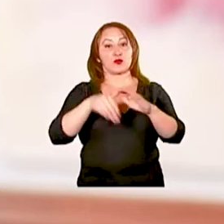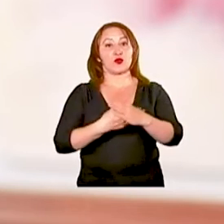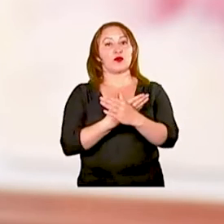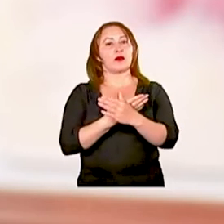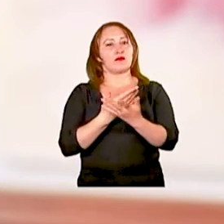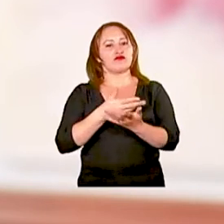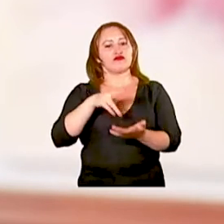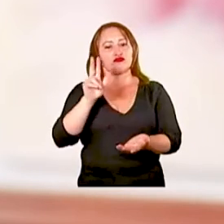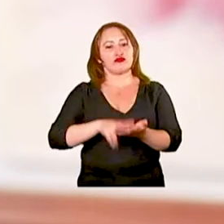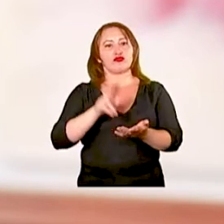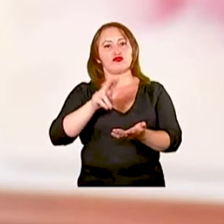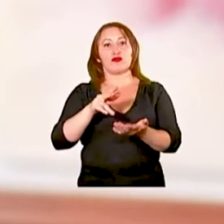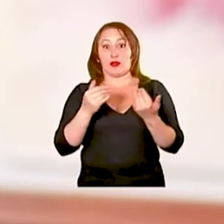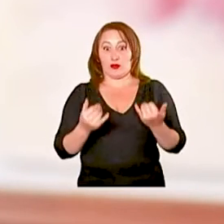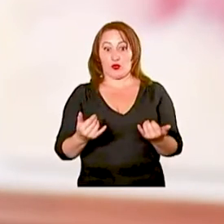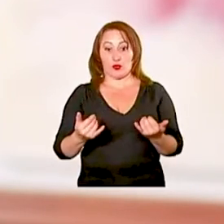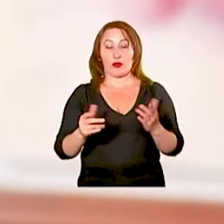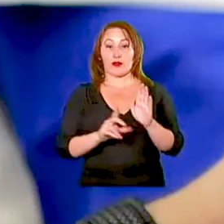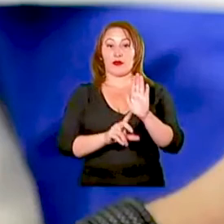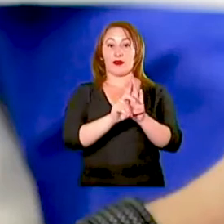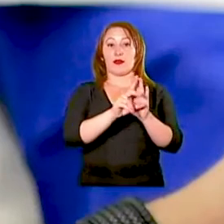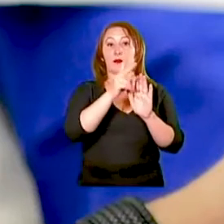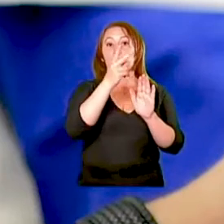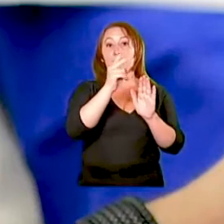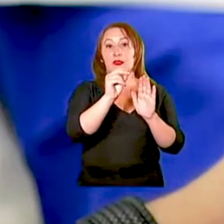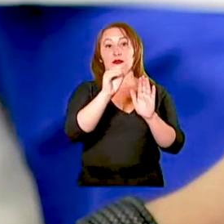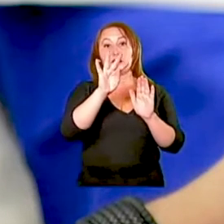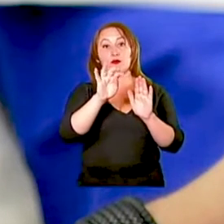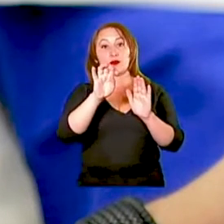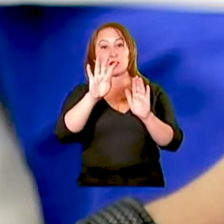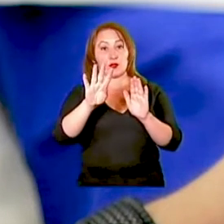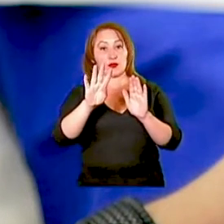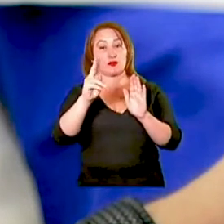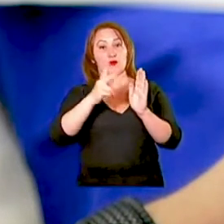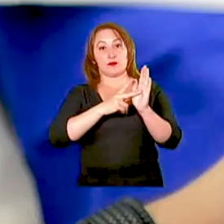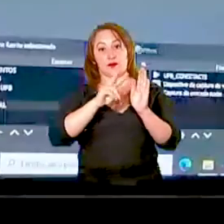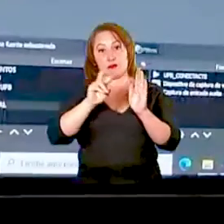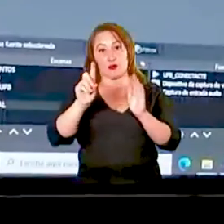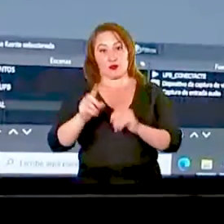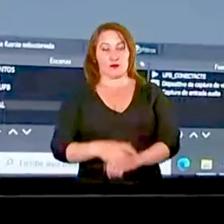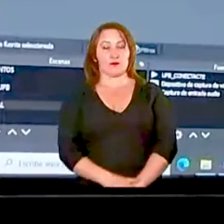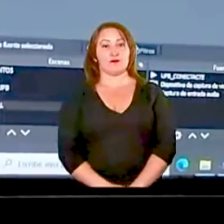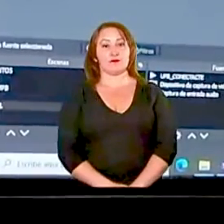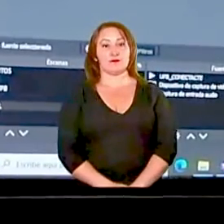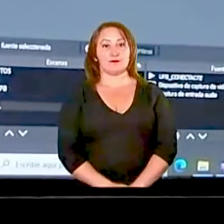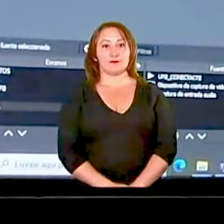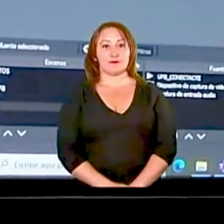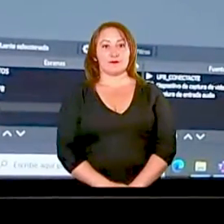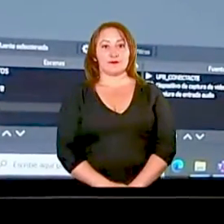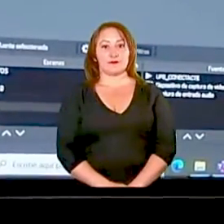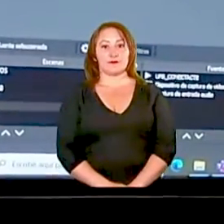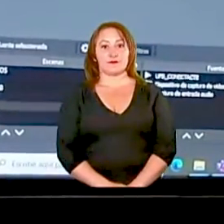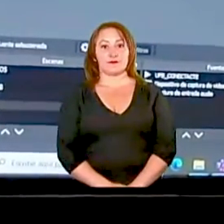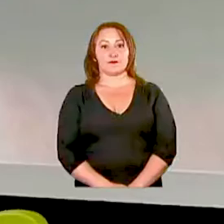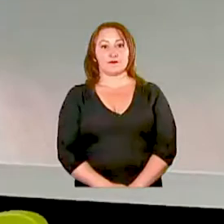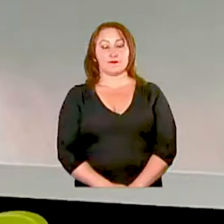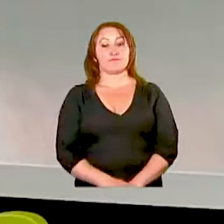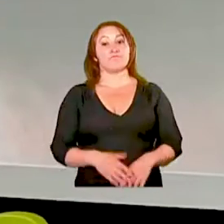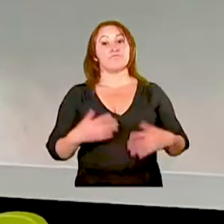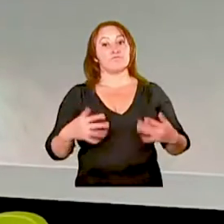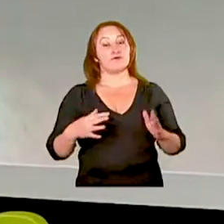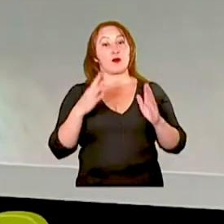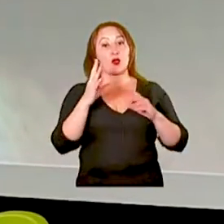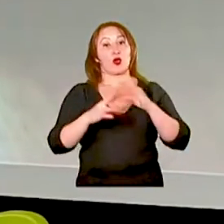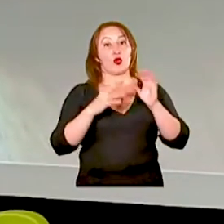lo aprobó y hoy es la Ley 2094 de 2021. Las bondades del Código